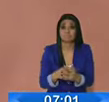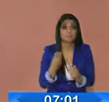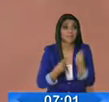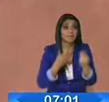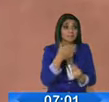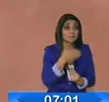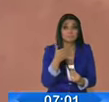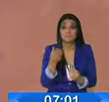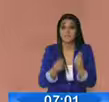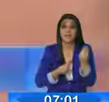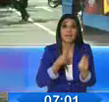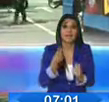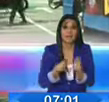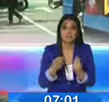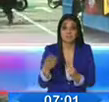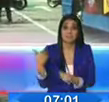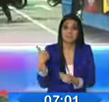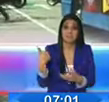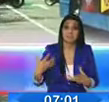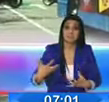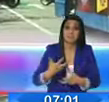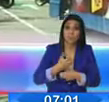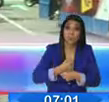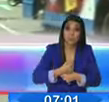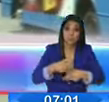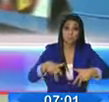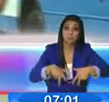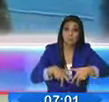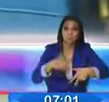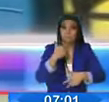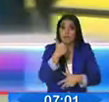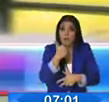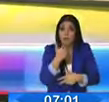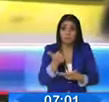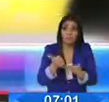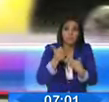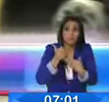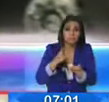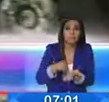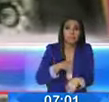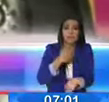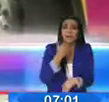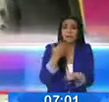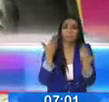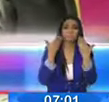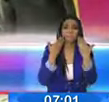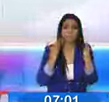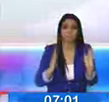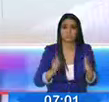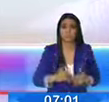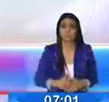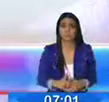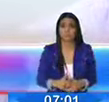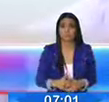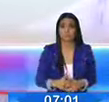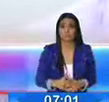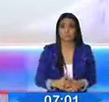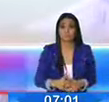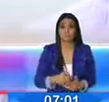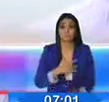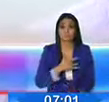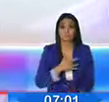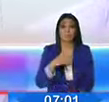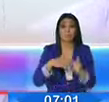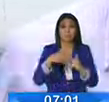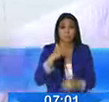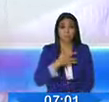enorme bus contaba con el seguro obligatorio de accidentes para reclamar los rubros que corresponden en este caso nos duele es la indolencia de la